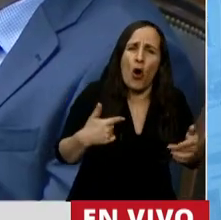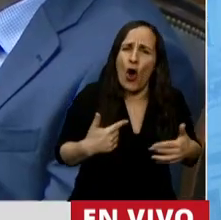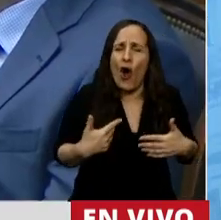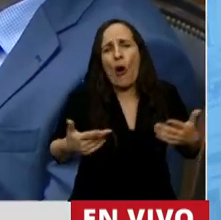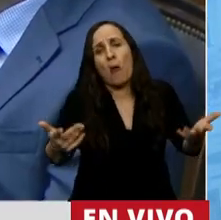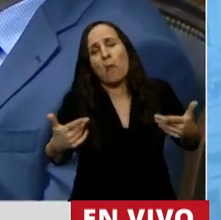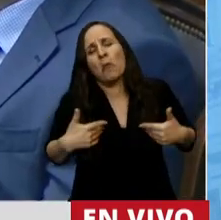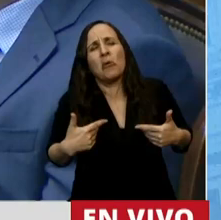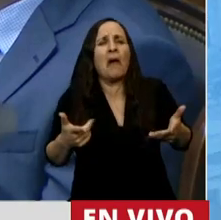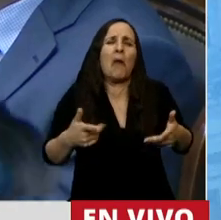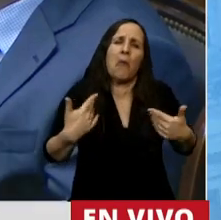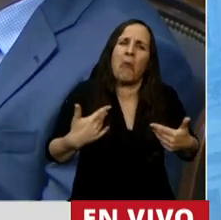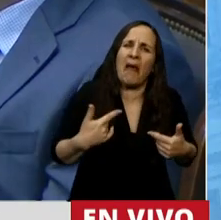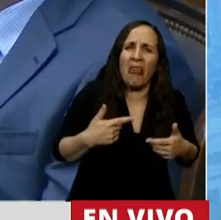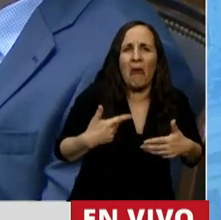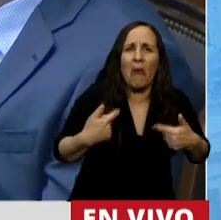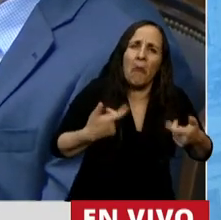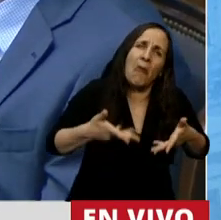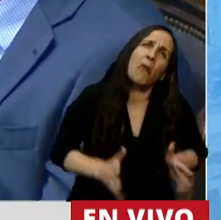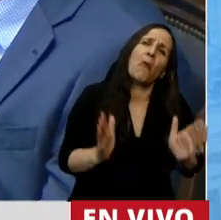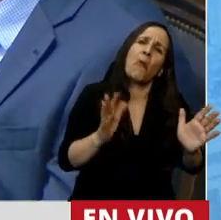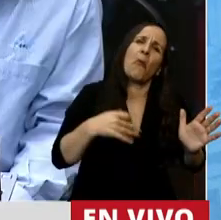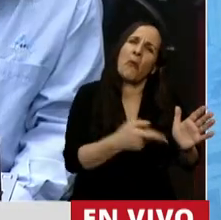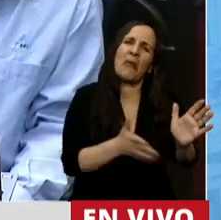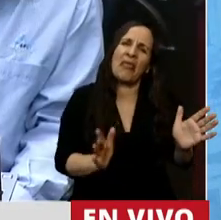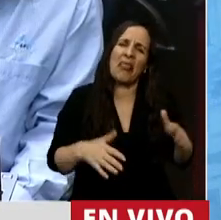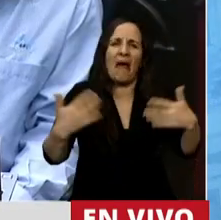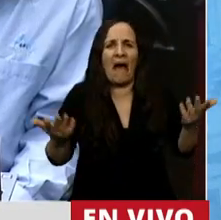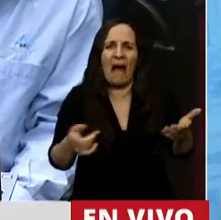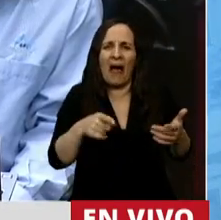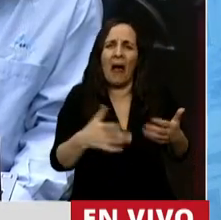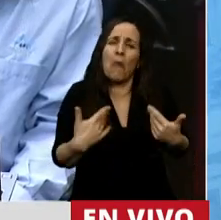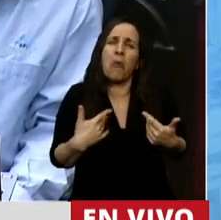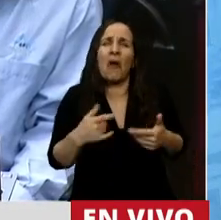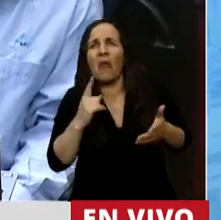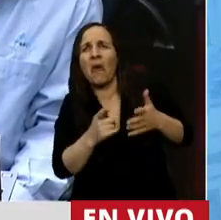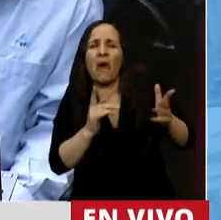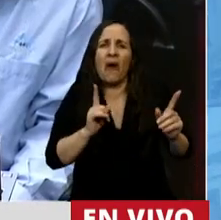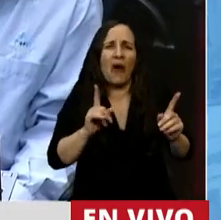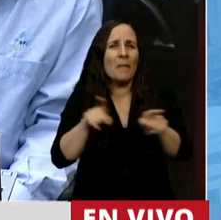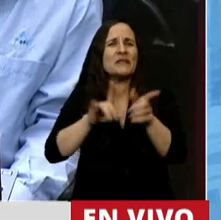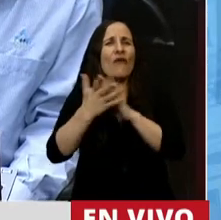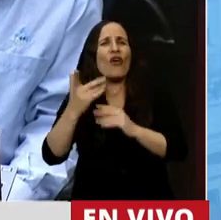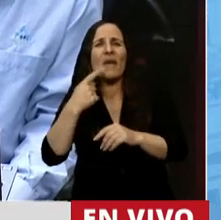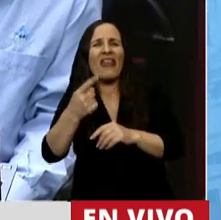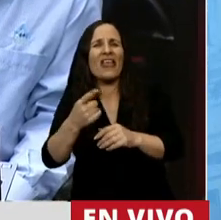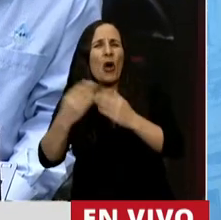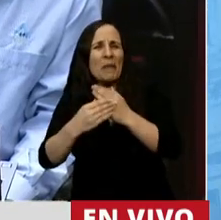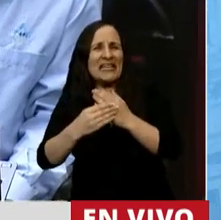un fenómeno, como dijo nuestro ministro, opcional, que se ejerce o se desecha. Ni mucho menos que ya ni siquiera somos